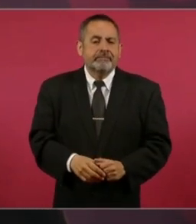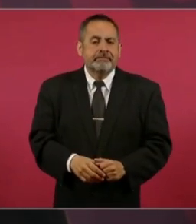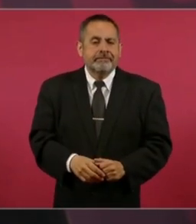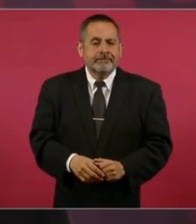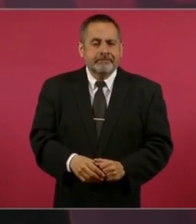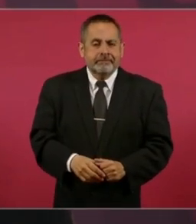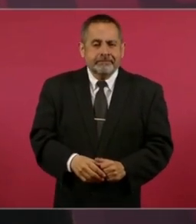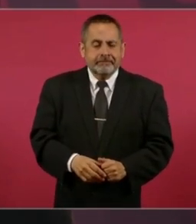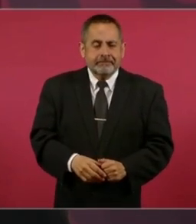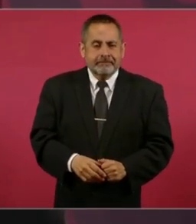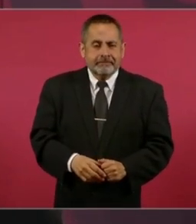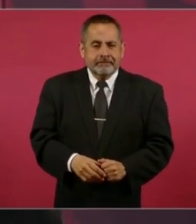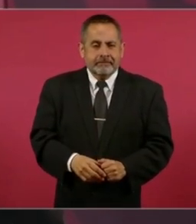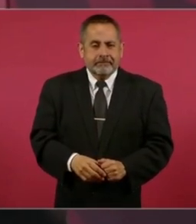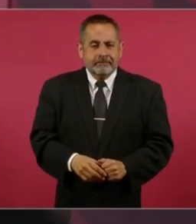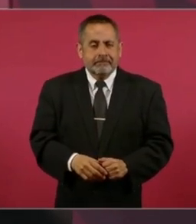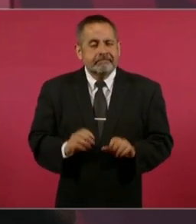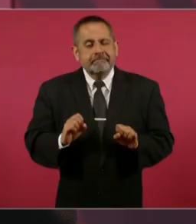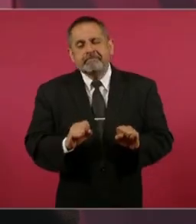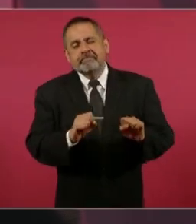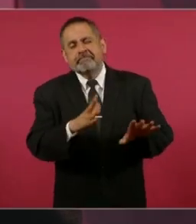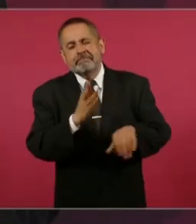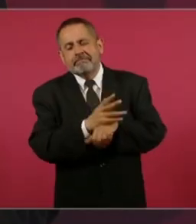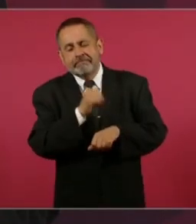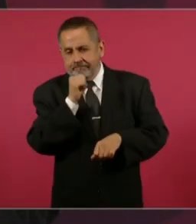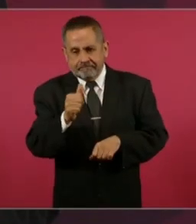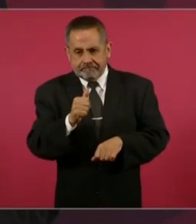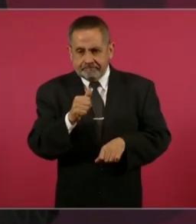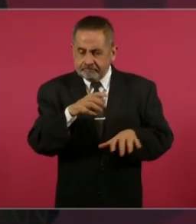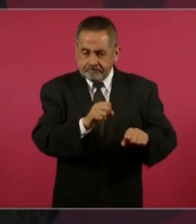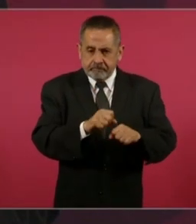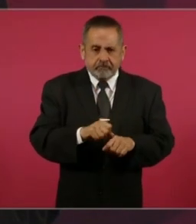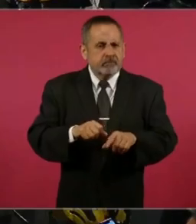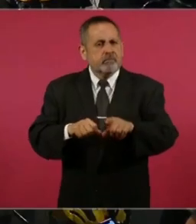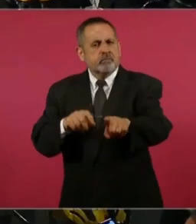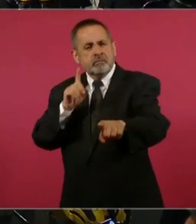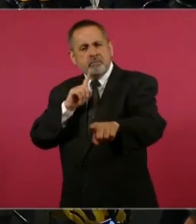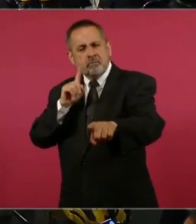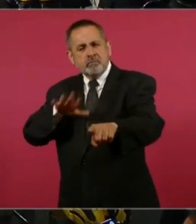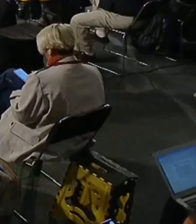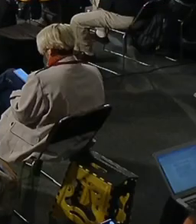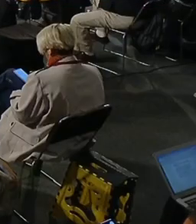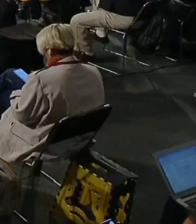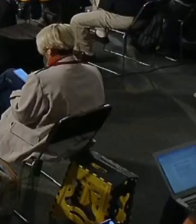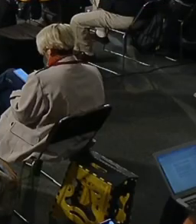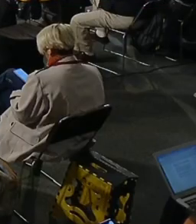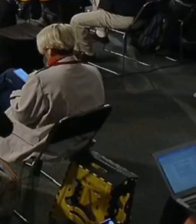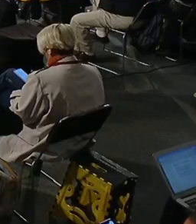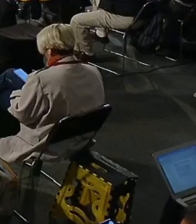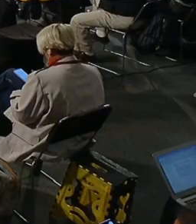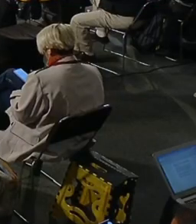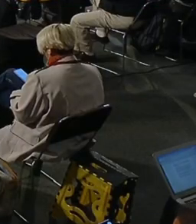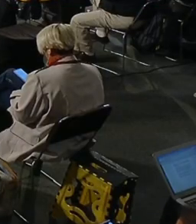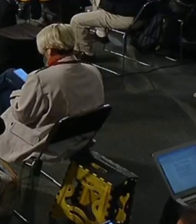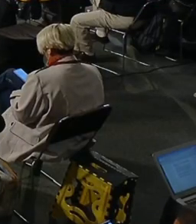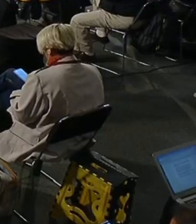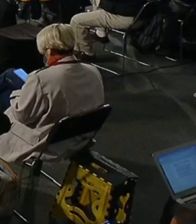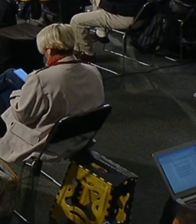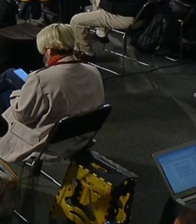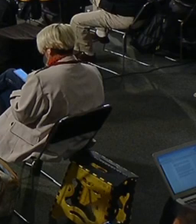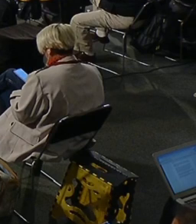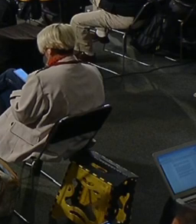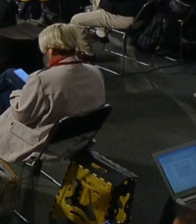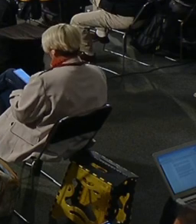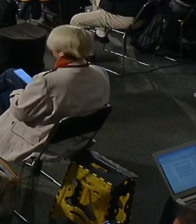ahí ya no hay impunidad De hecho hay el reporte ahora también de una mujer Buscadora eh lorenza